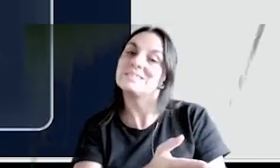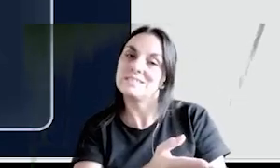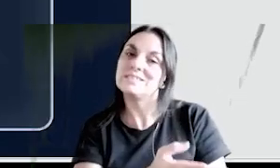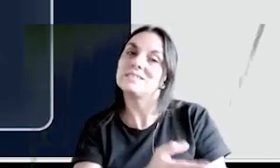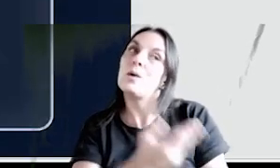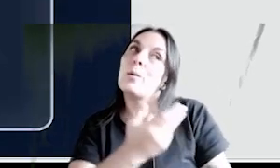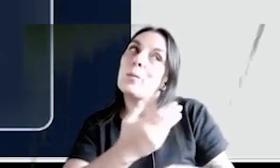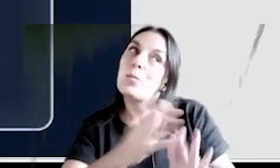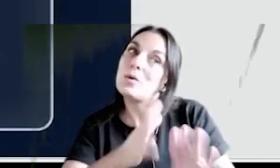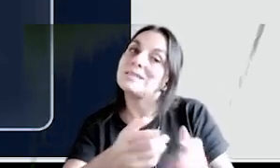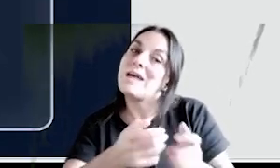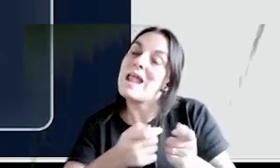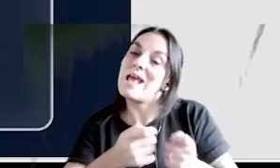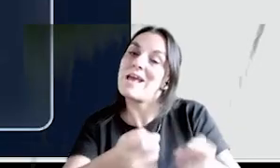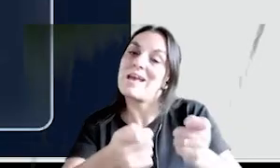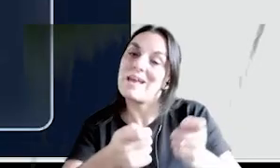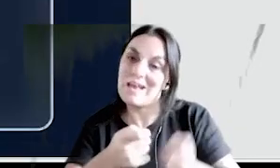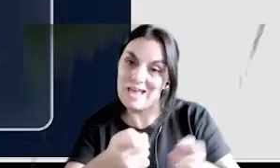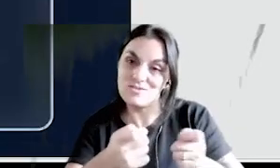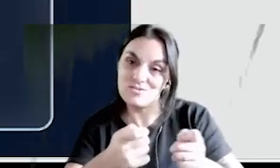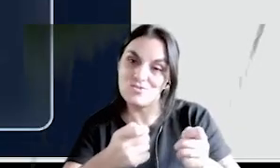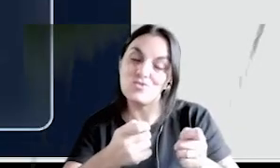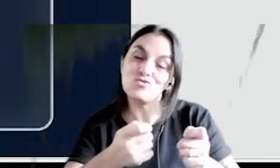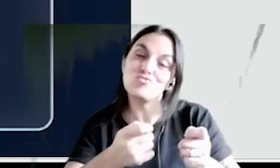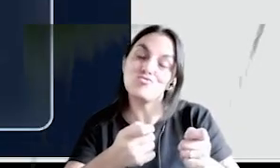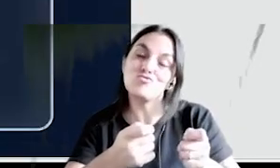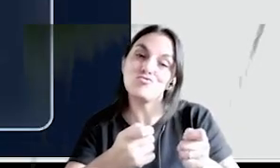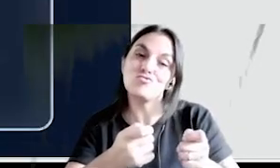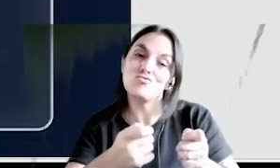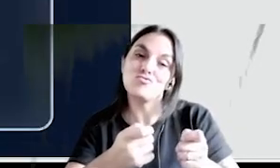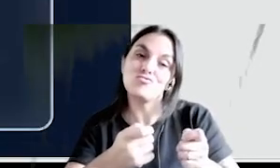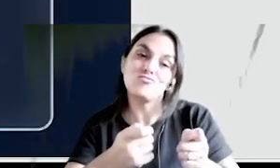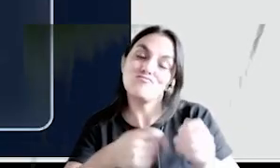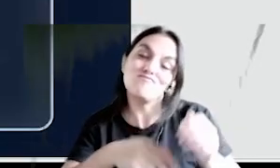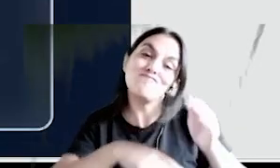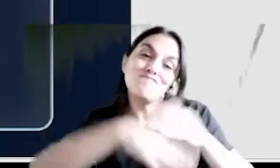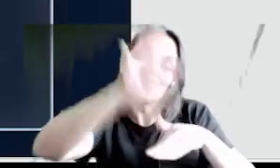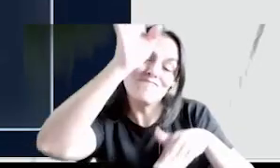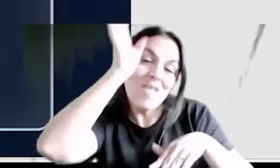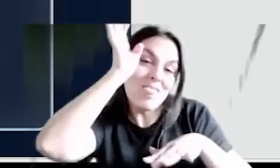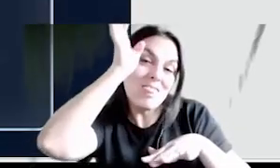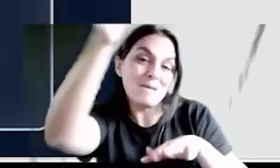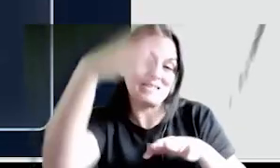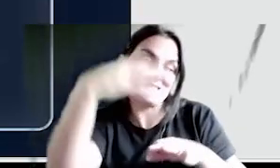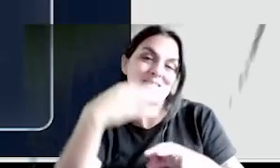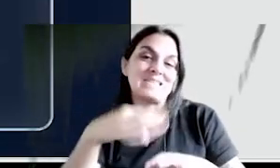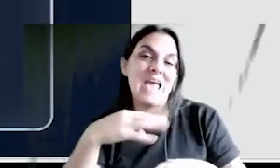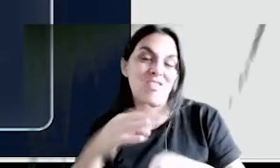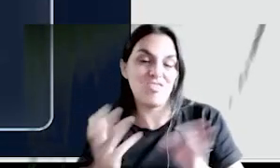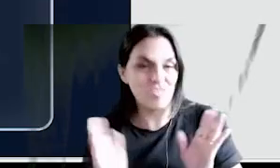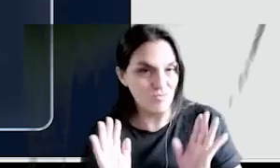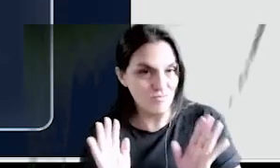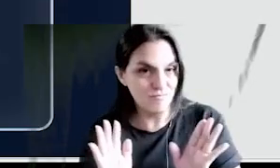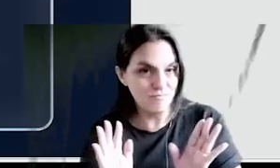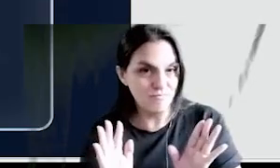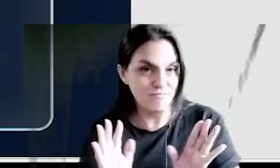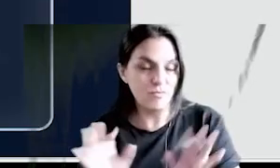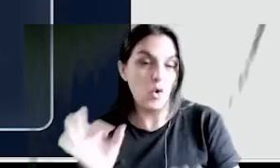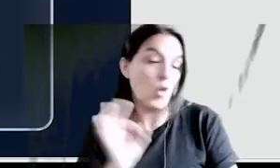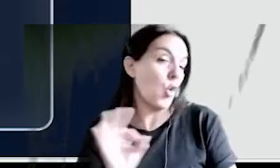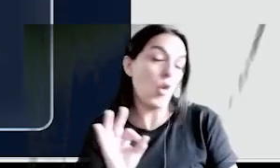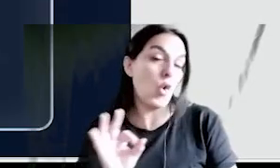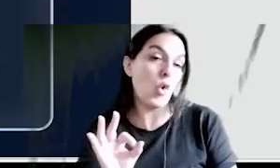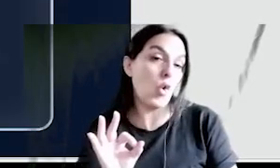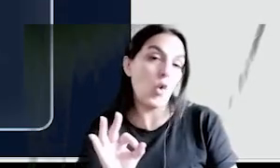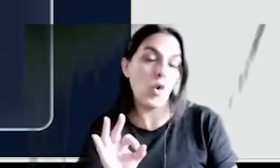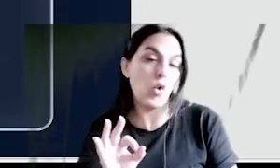tal vez tiene gastos que son superiores a lo que debería tener en su condición de empleado o que no corresponden a